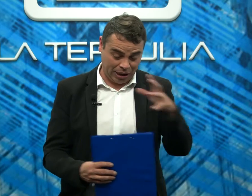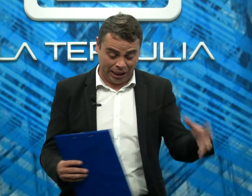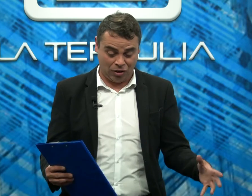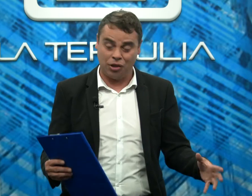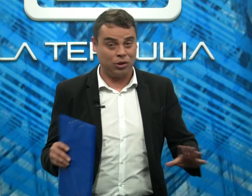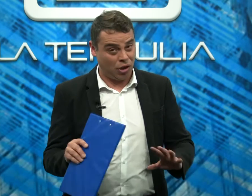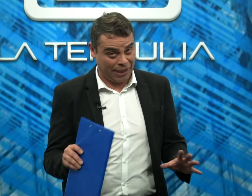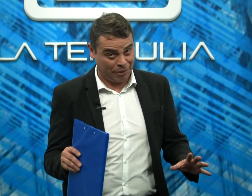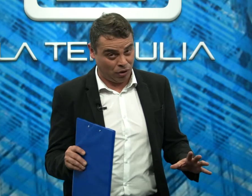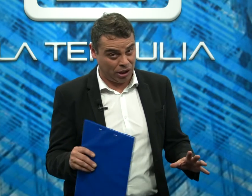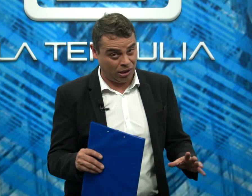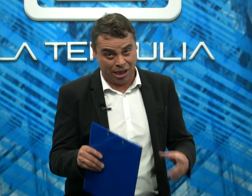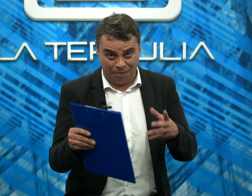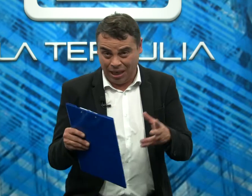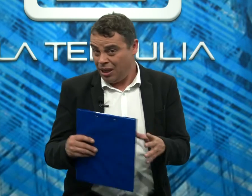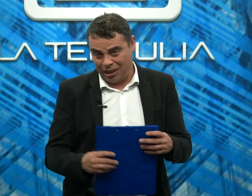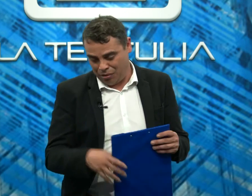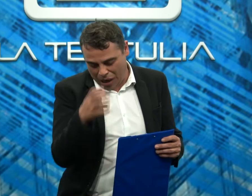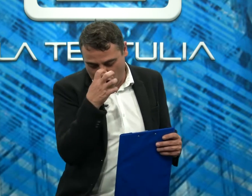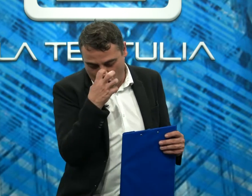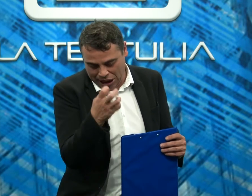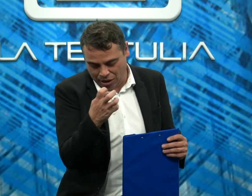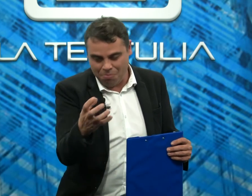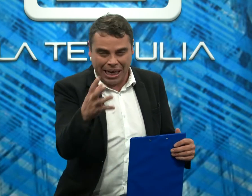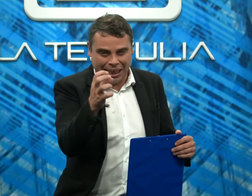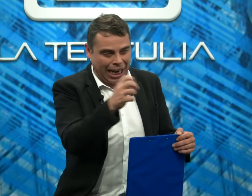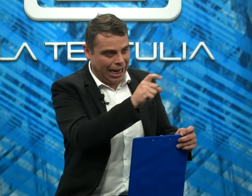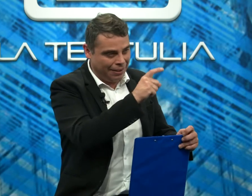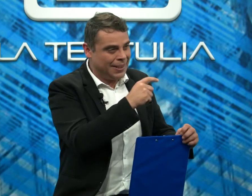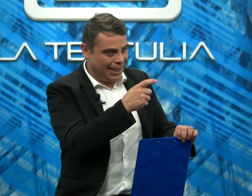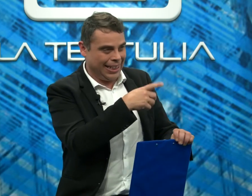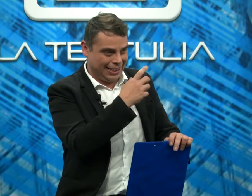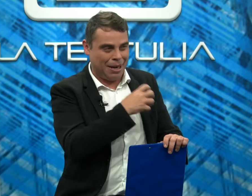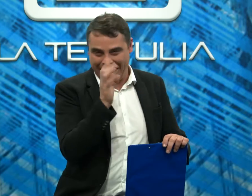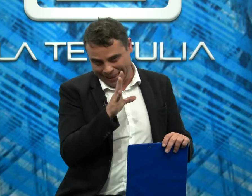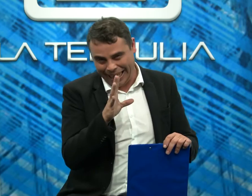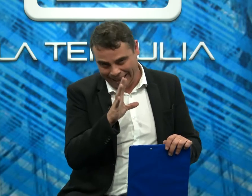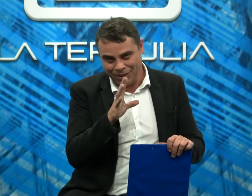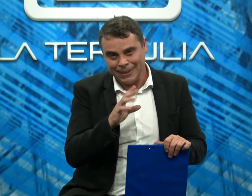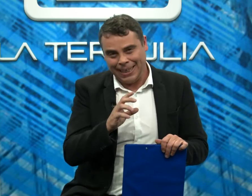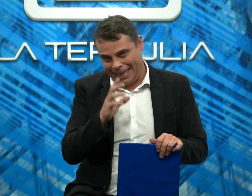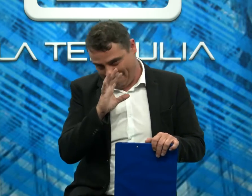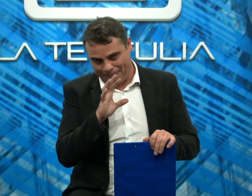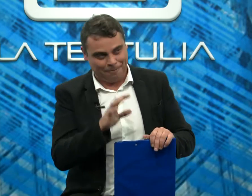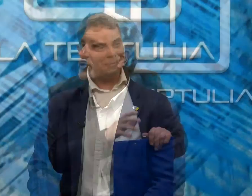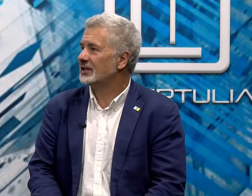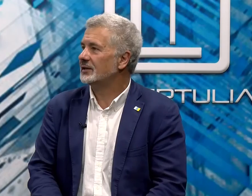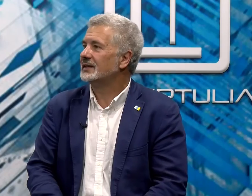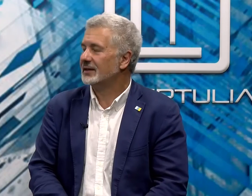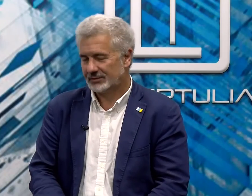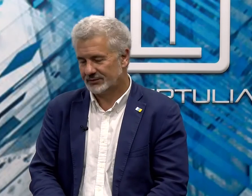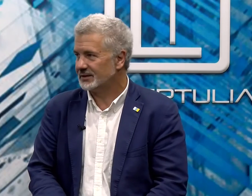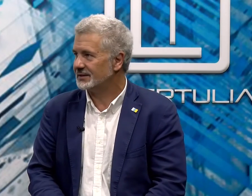que no está sí, recogido en nuestro ordenamiento jurídico y además tiene una connotación bélica tremenda, ¿no? De limitación